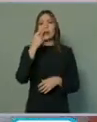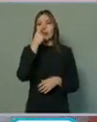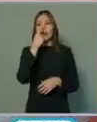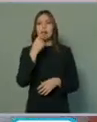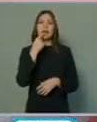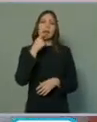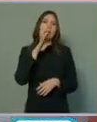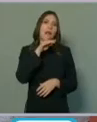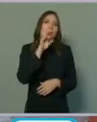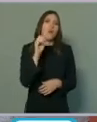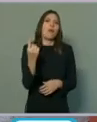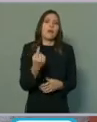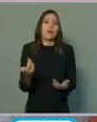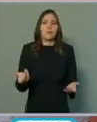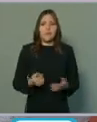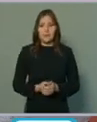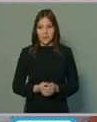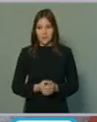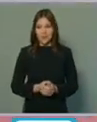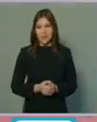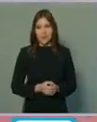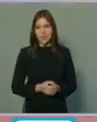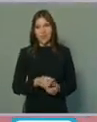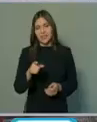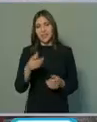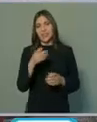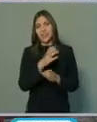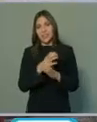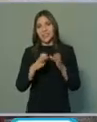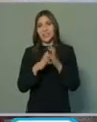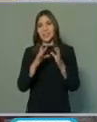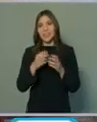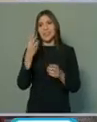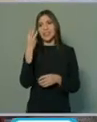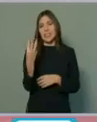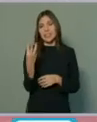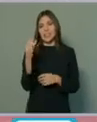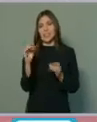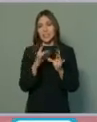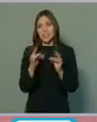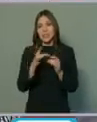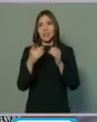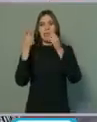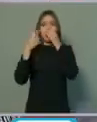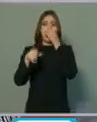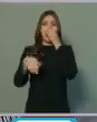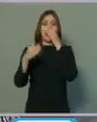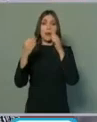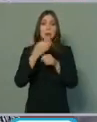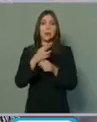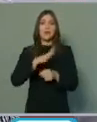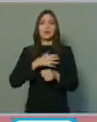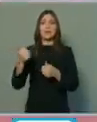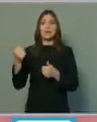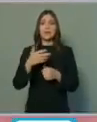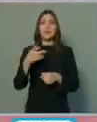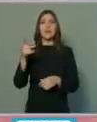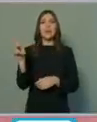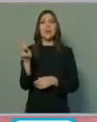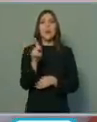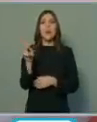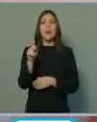No de sé, mencionar, yo digo. ya acaba de mencionar 3, las manos, la nariz, Muy la bien, lengua. Pamela. Y por supuesto aquí hemos traído incluso plumitas, aceites Exacto.